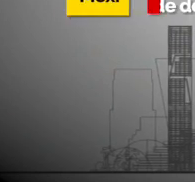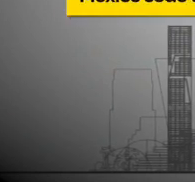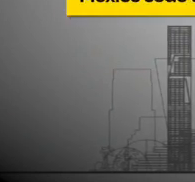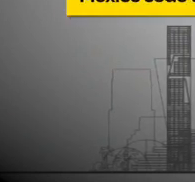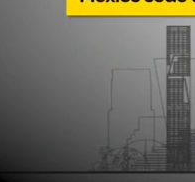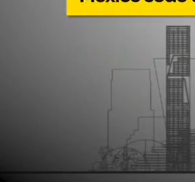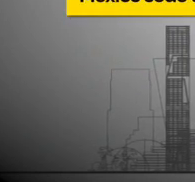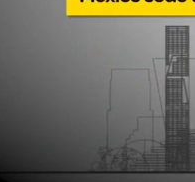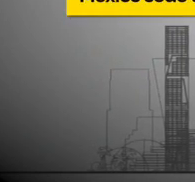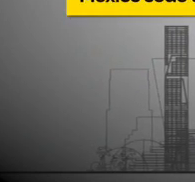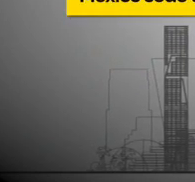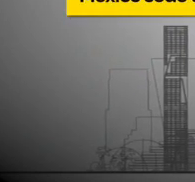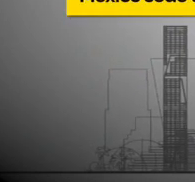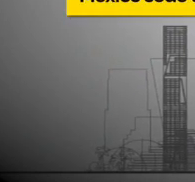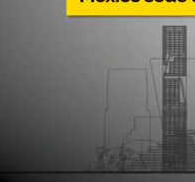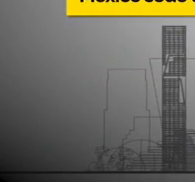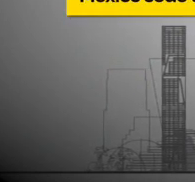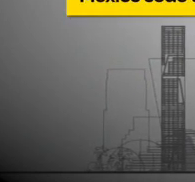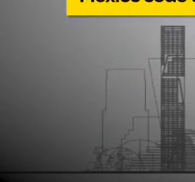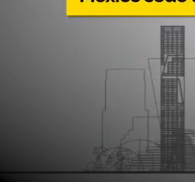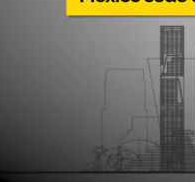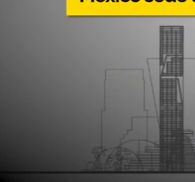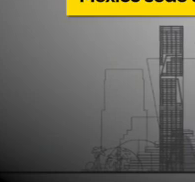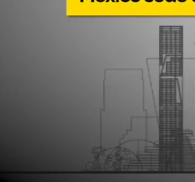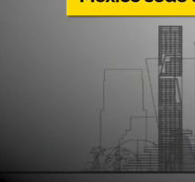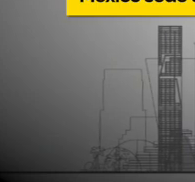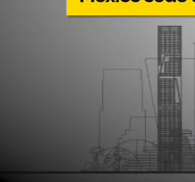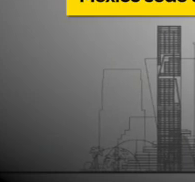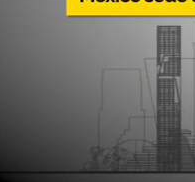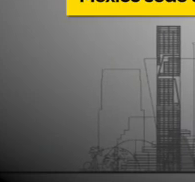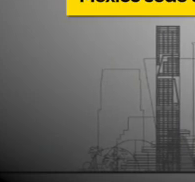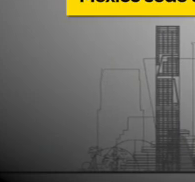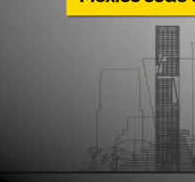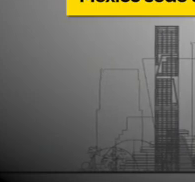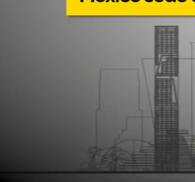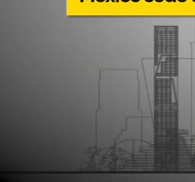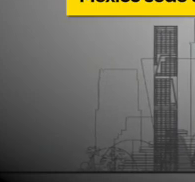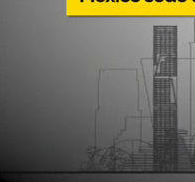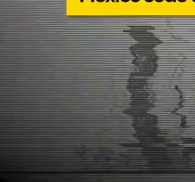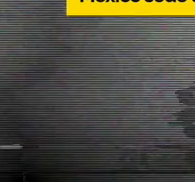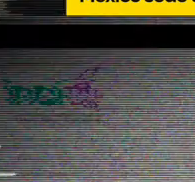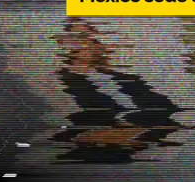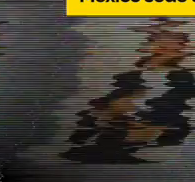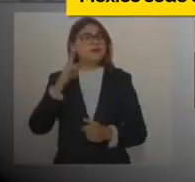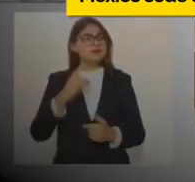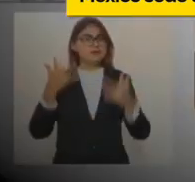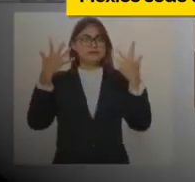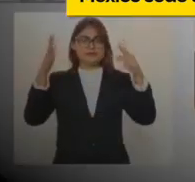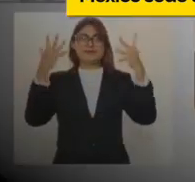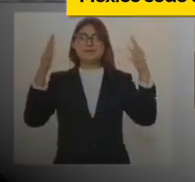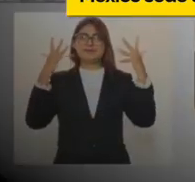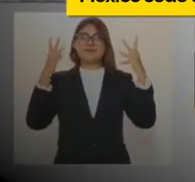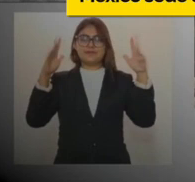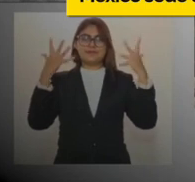Expedientes MX, México, sede del encuentro de la Red de Transparencia y Acceso a la Información. Del 13 al 15